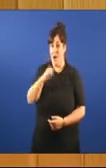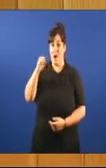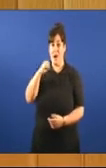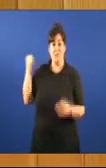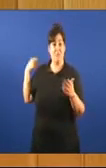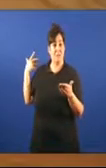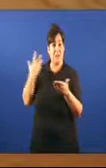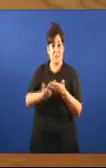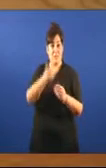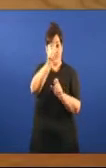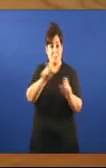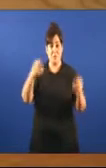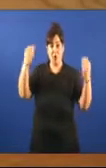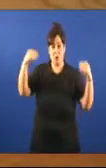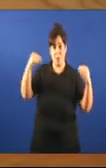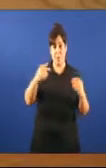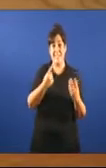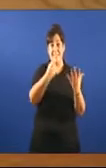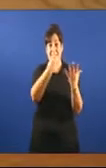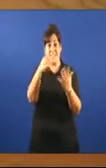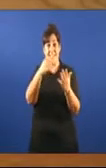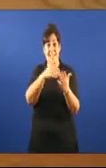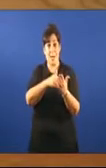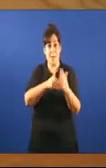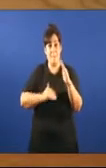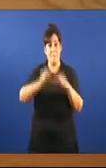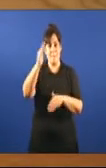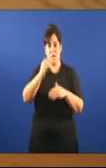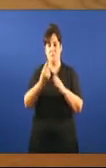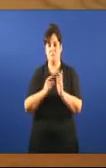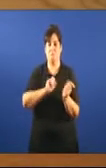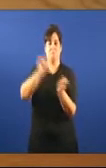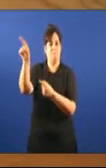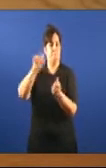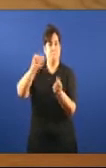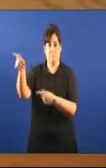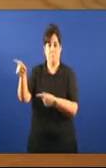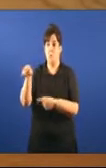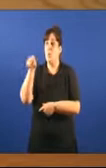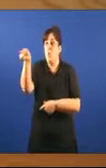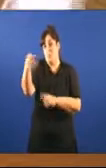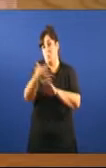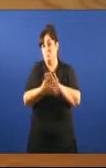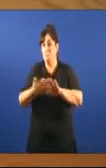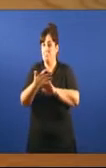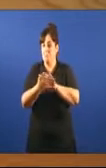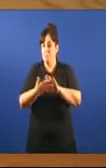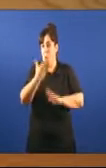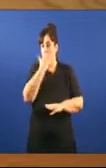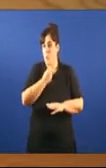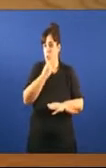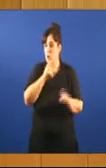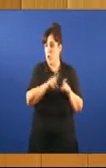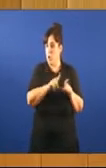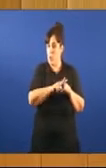60.000 mozas e mozos tiveron que emigrar. Aínda que quizá vostede prefira decir, como Fátima Báñez,